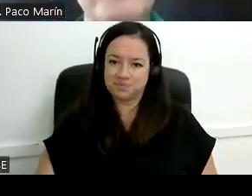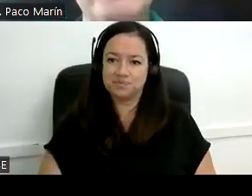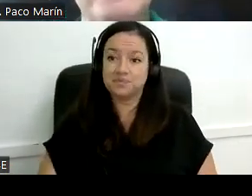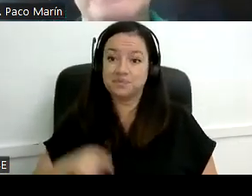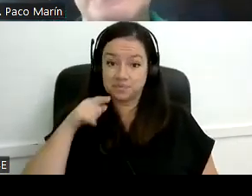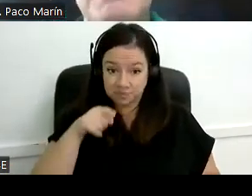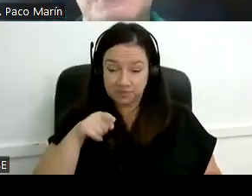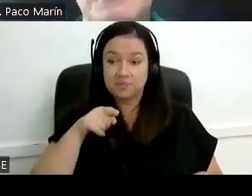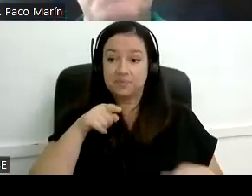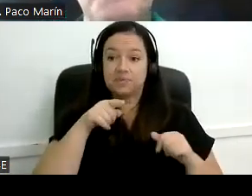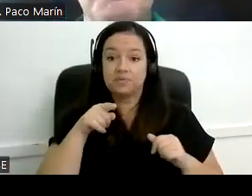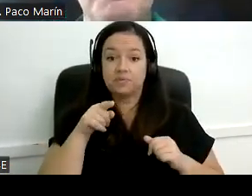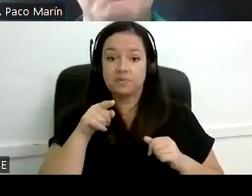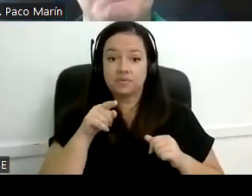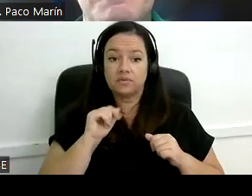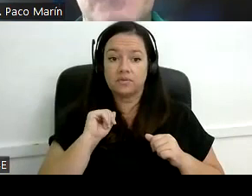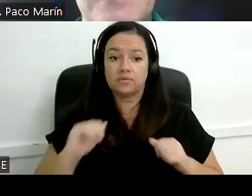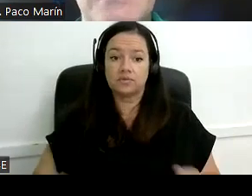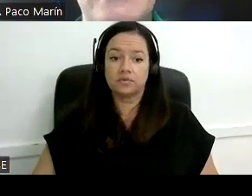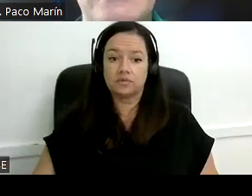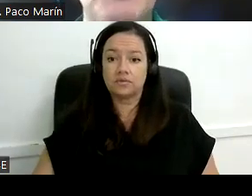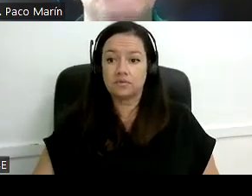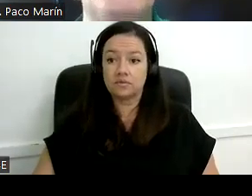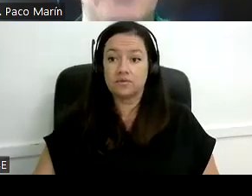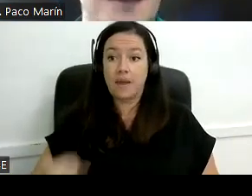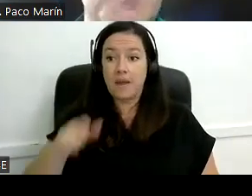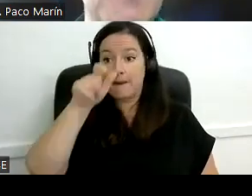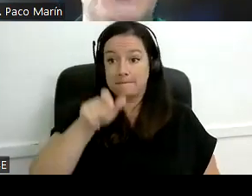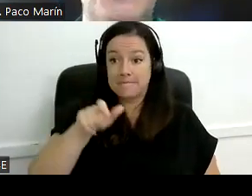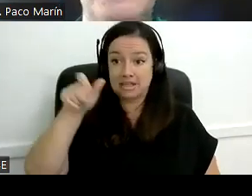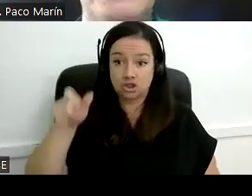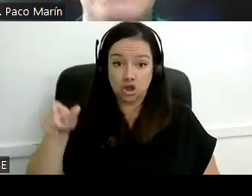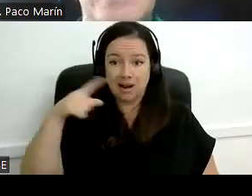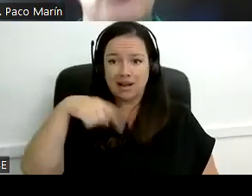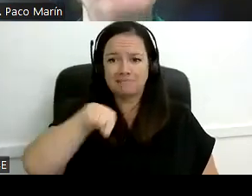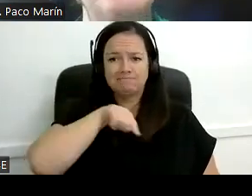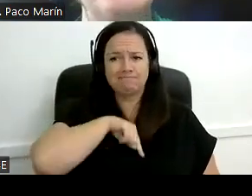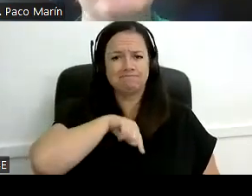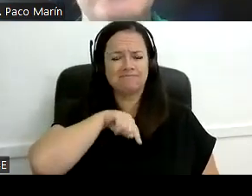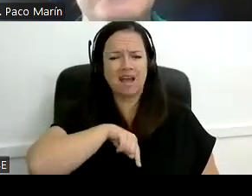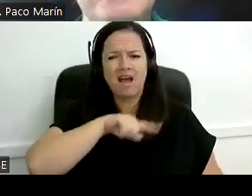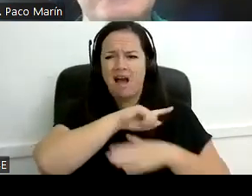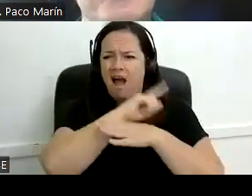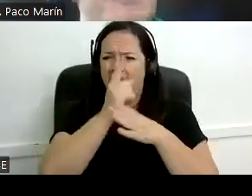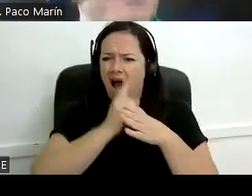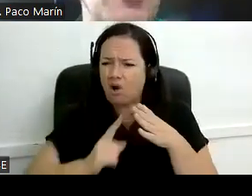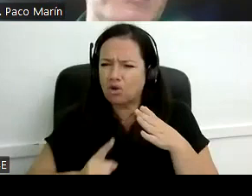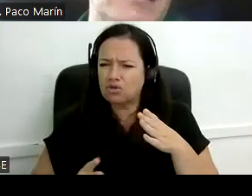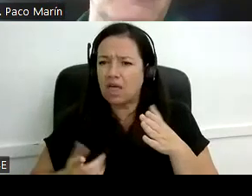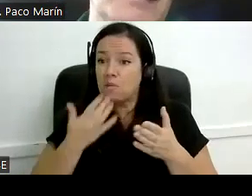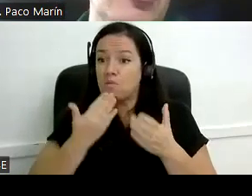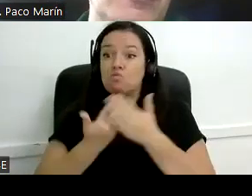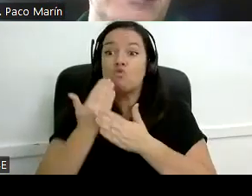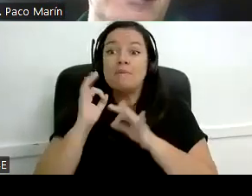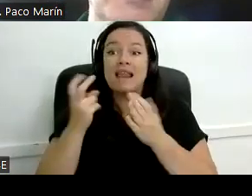El MindMaster Stream sería en aquellas personas que realmente se sienten agotadas al día siguiente. Es decir,